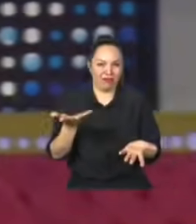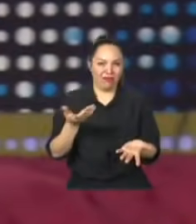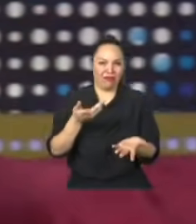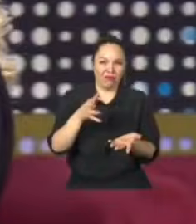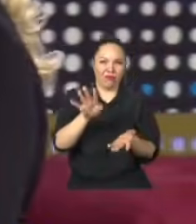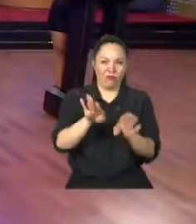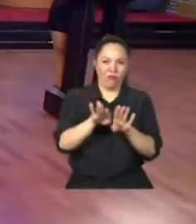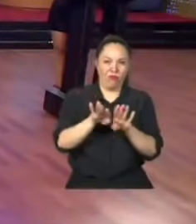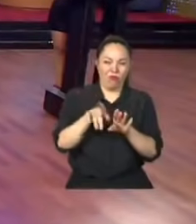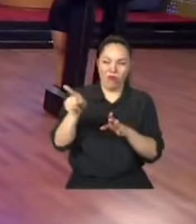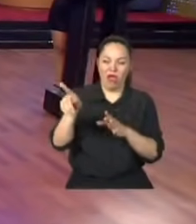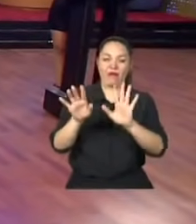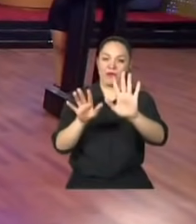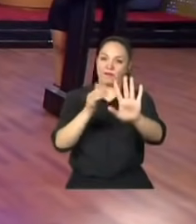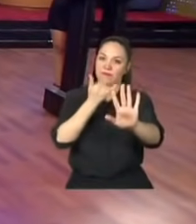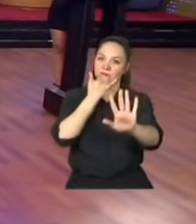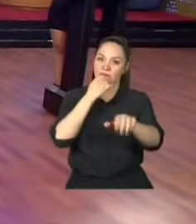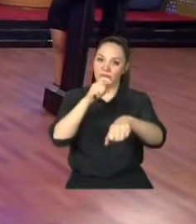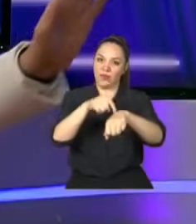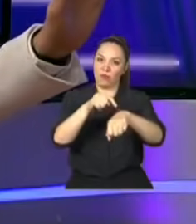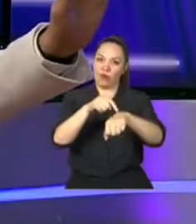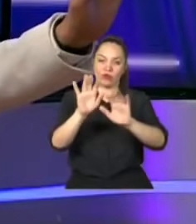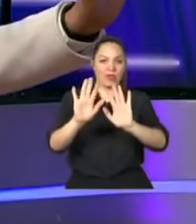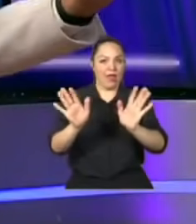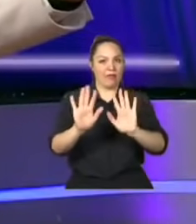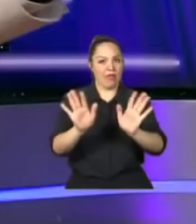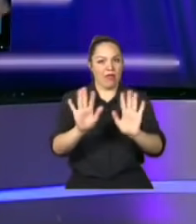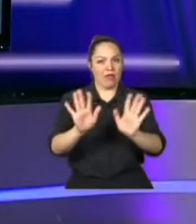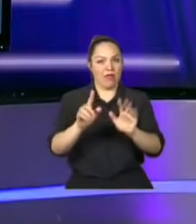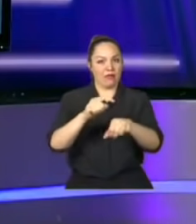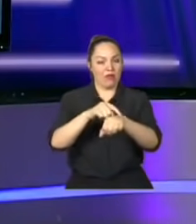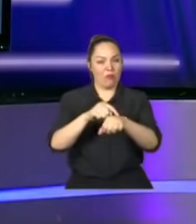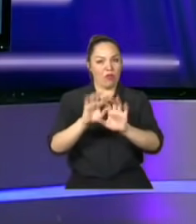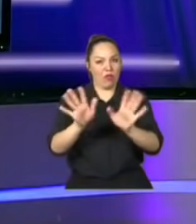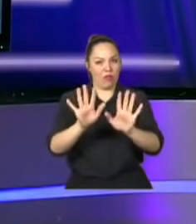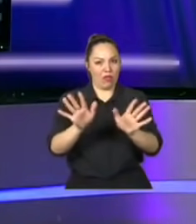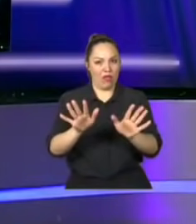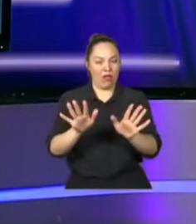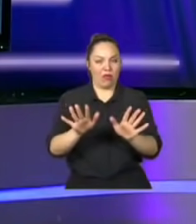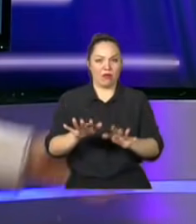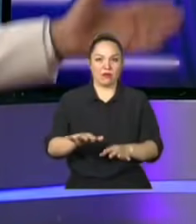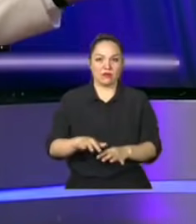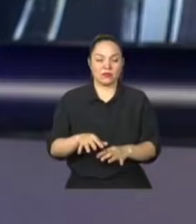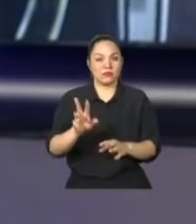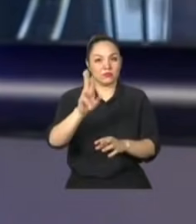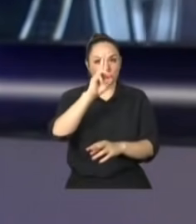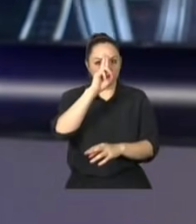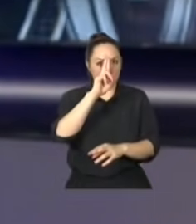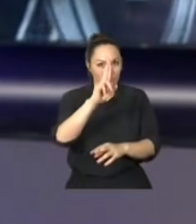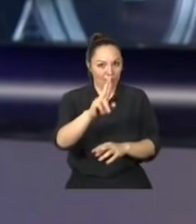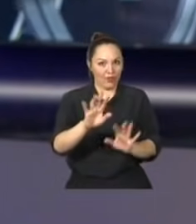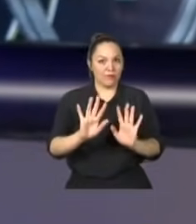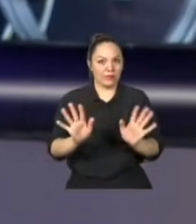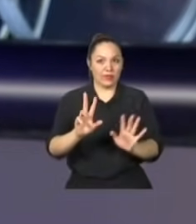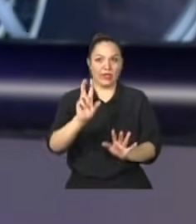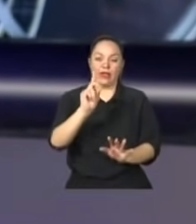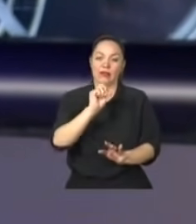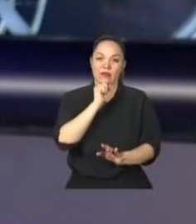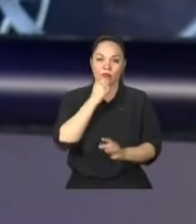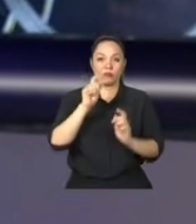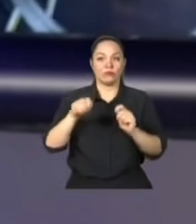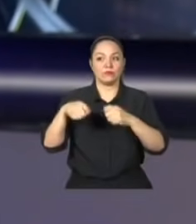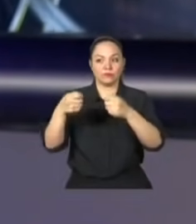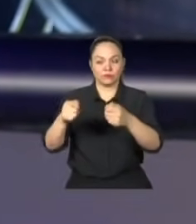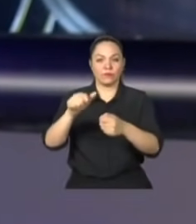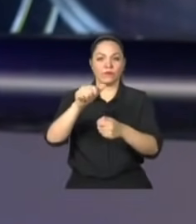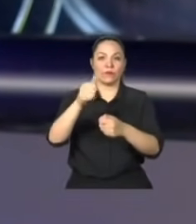esta señorita? Tiempo. Señora. Tiempo. Eugenio Torres, tiene 30 segundos. Adelante.